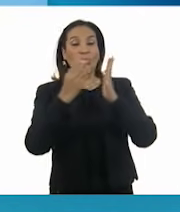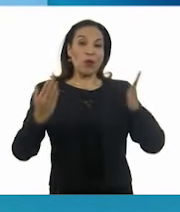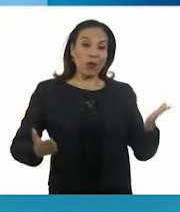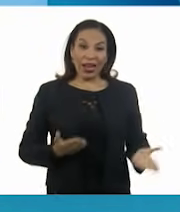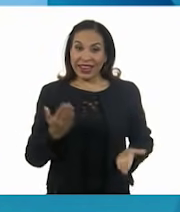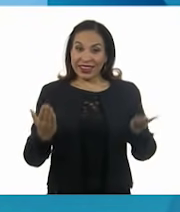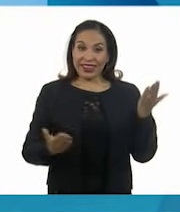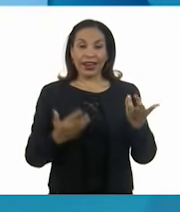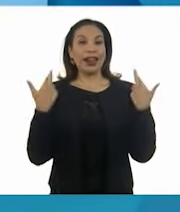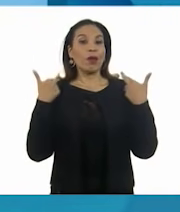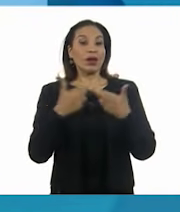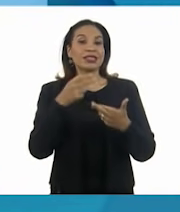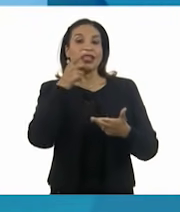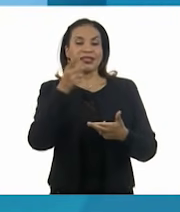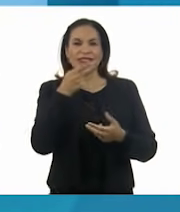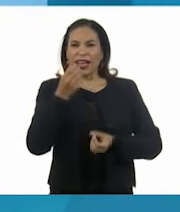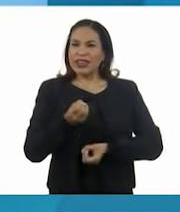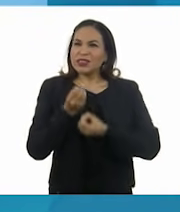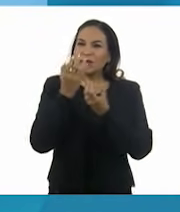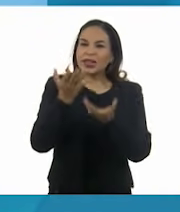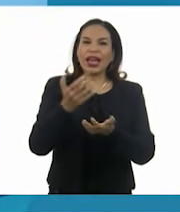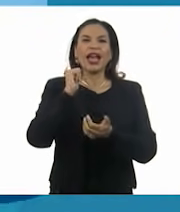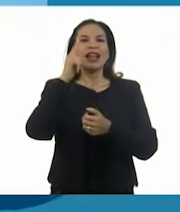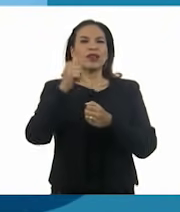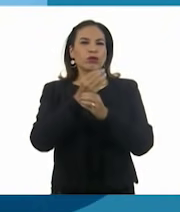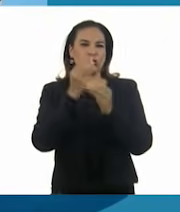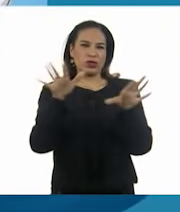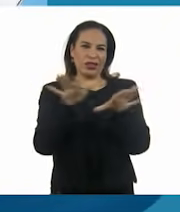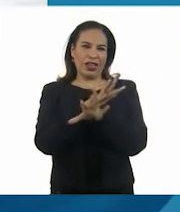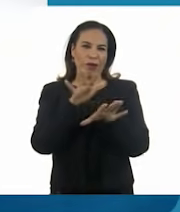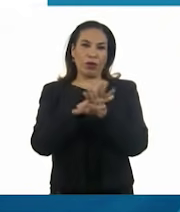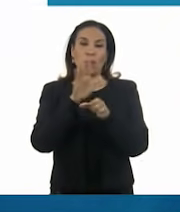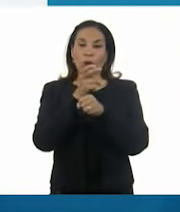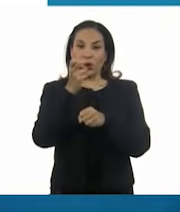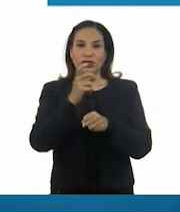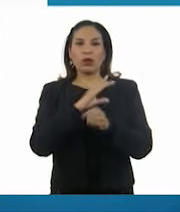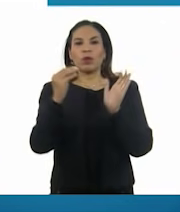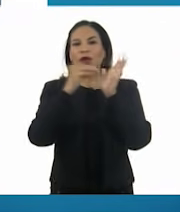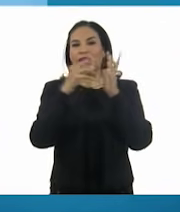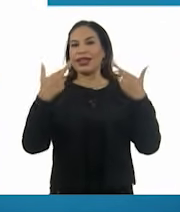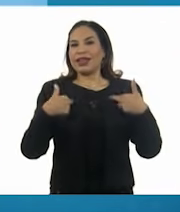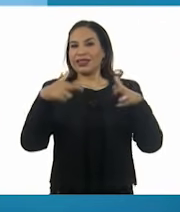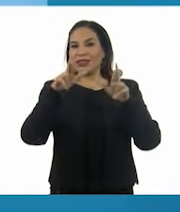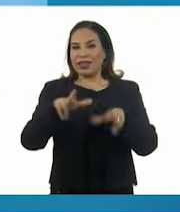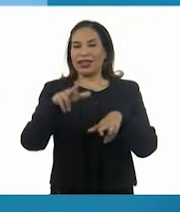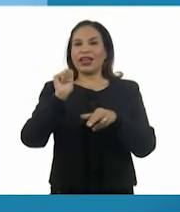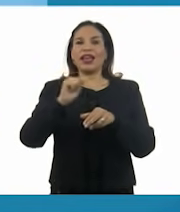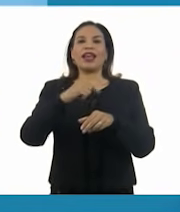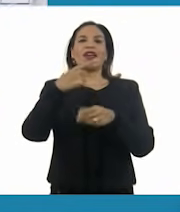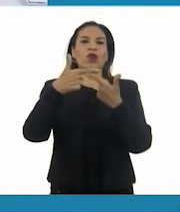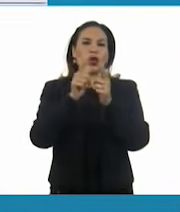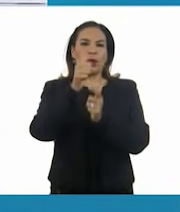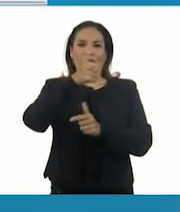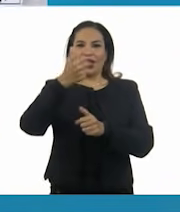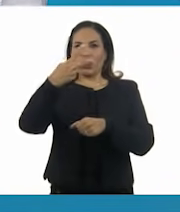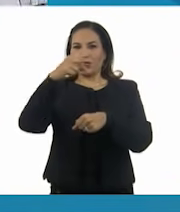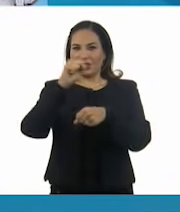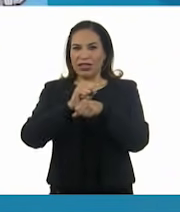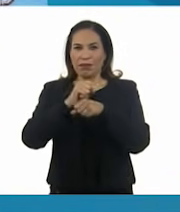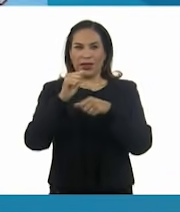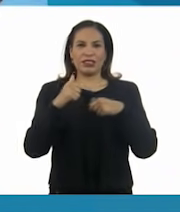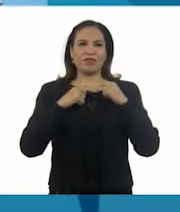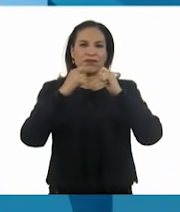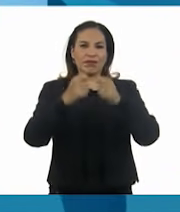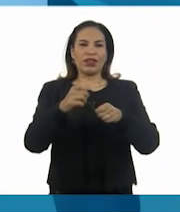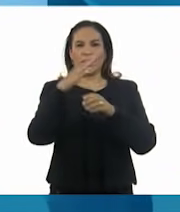bailar. La maestra dijo que expresándonos, hacemos grandes cambios. Por eso nos pone como representante del grupo cada dos semanas. Para hablar en